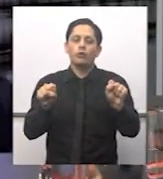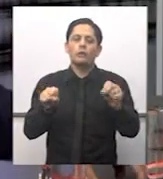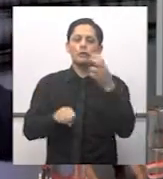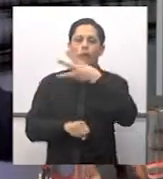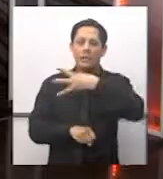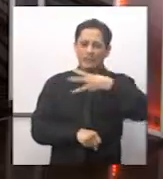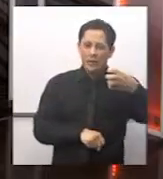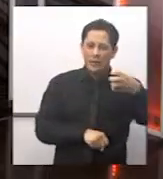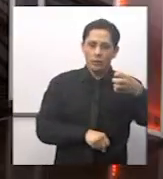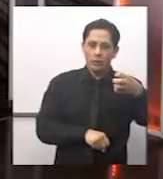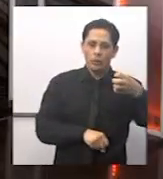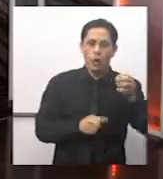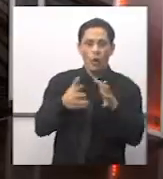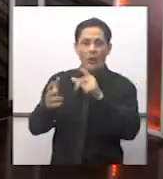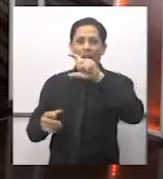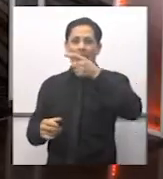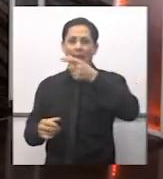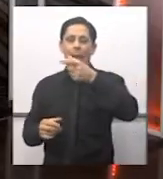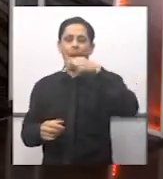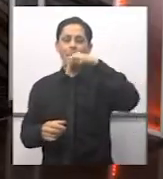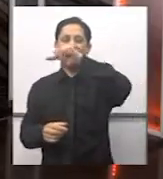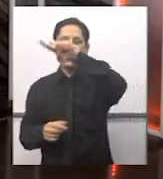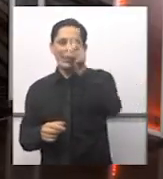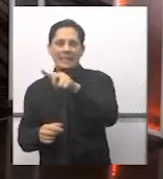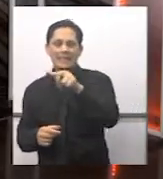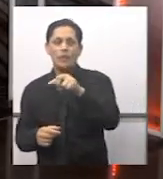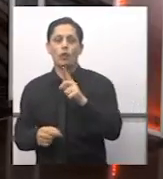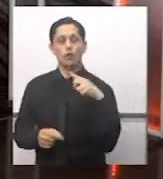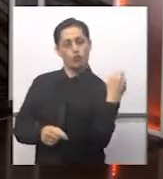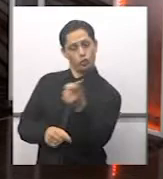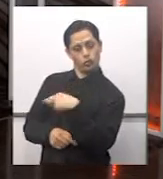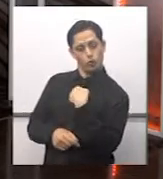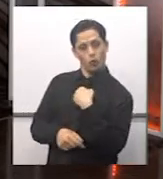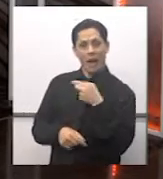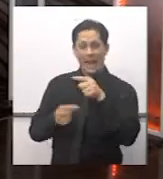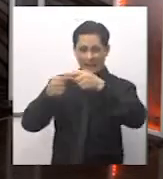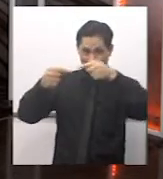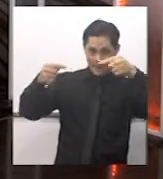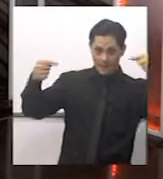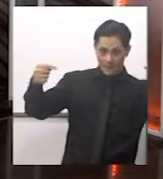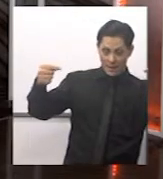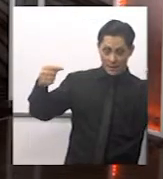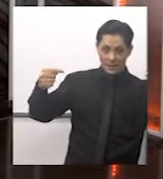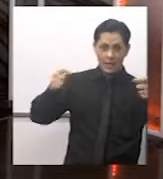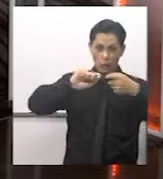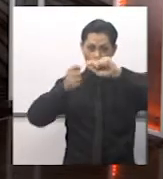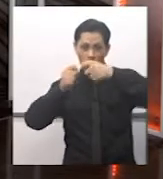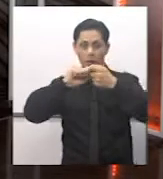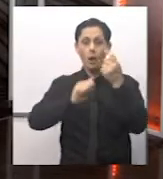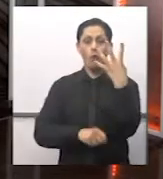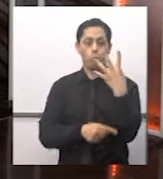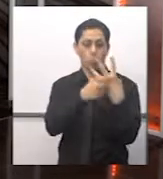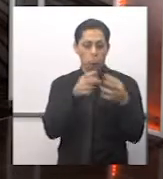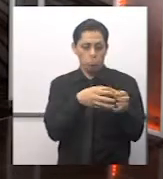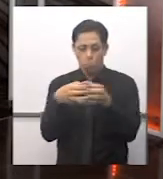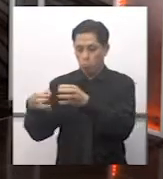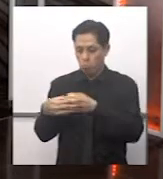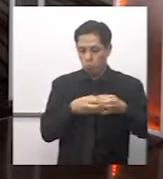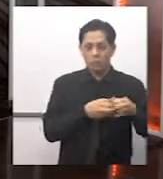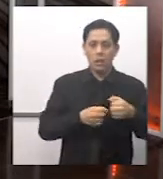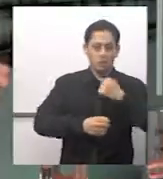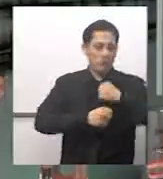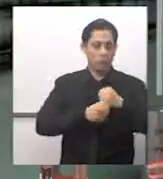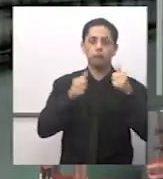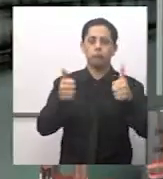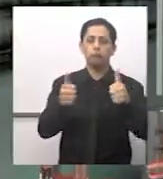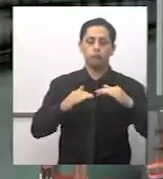los de TPS. Pero nosotros, a la semana del conflicto, los puertos estaban operando, Bernardo. Y están operando normalmente.